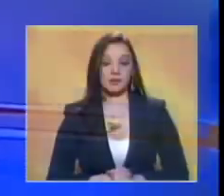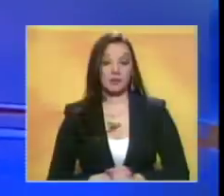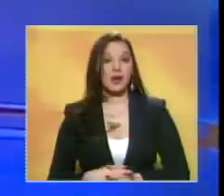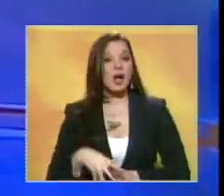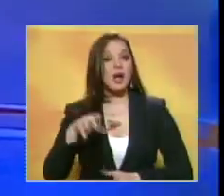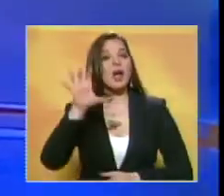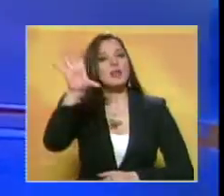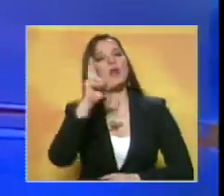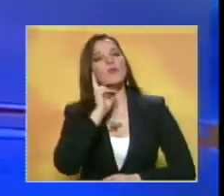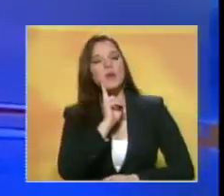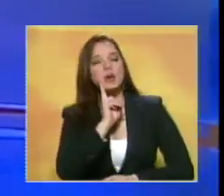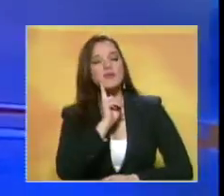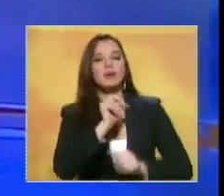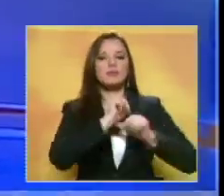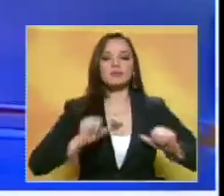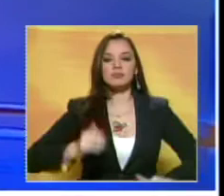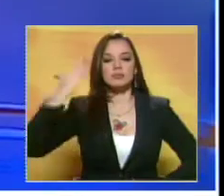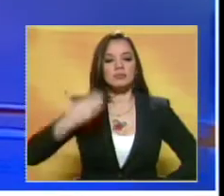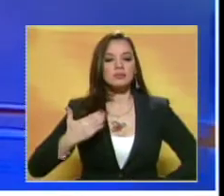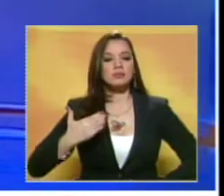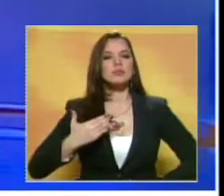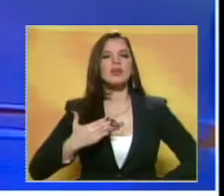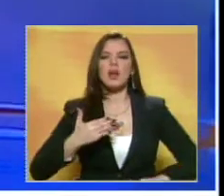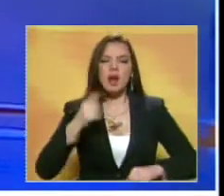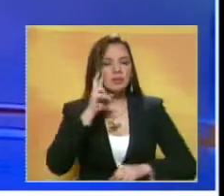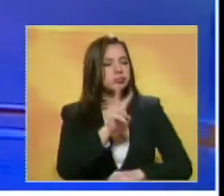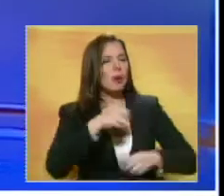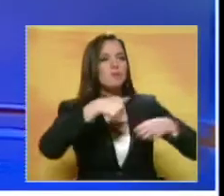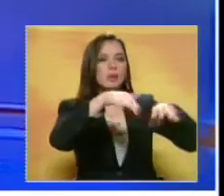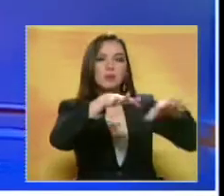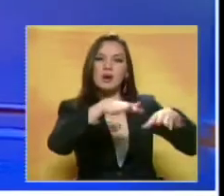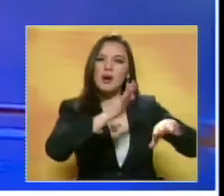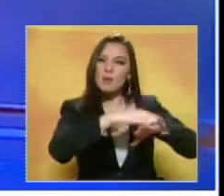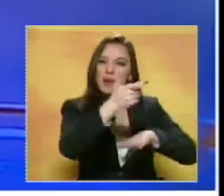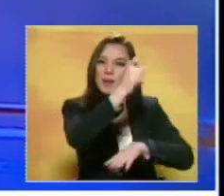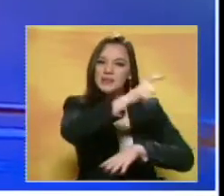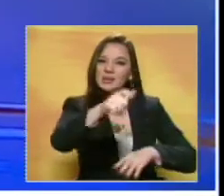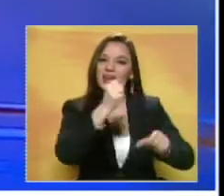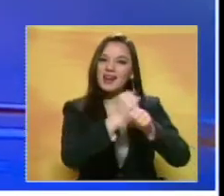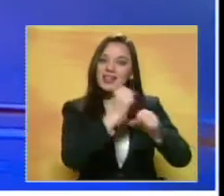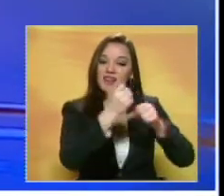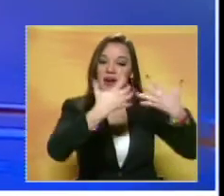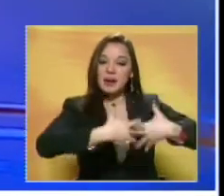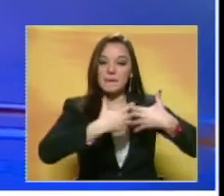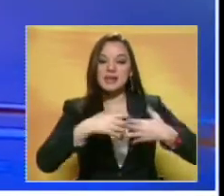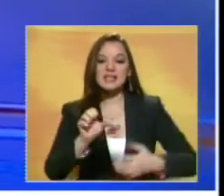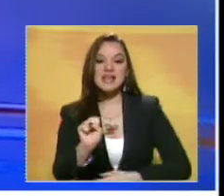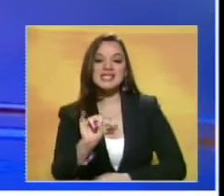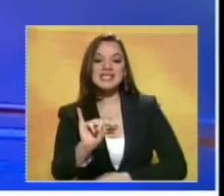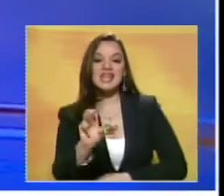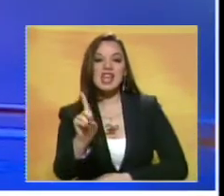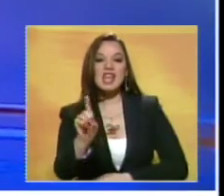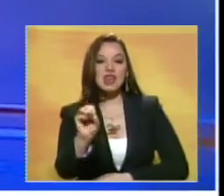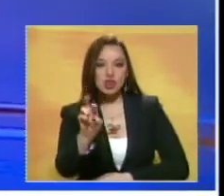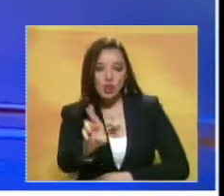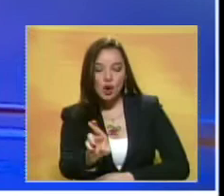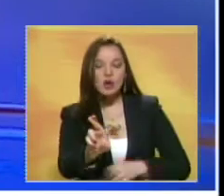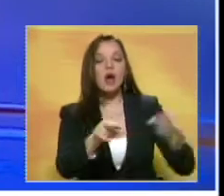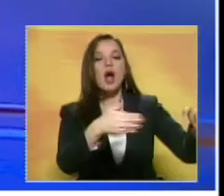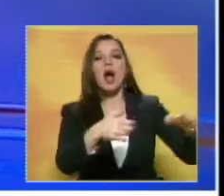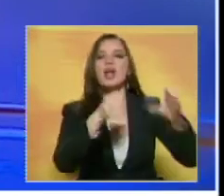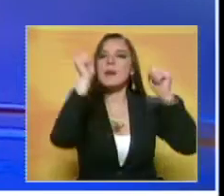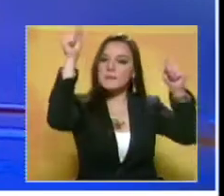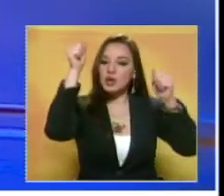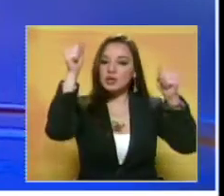En el estado de Bolívar, la Guardia Nacional Bolivariana dispersó protestas de los trabajadores de Sidor, quienes se concentraron a las puertas del destacamento del